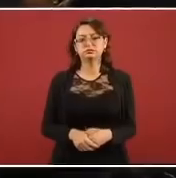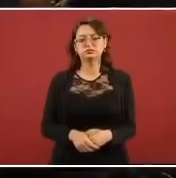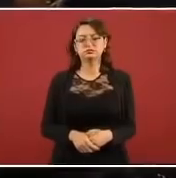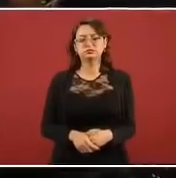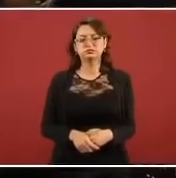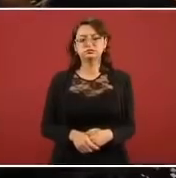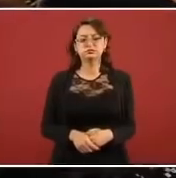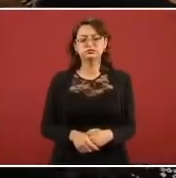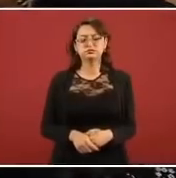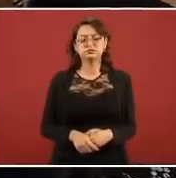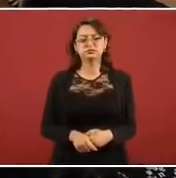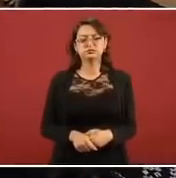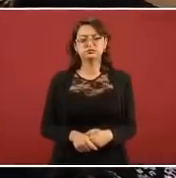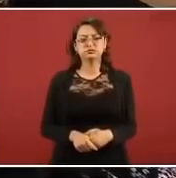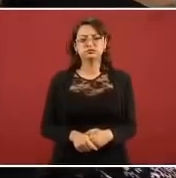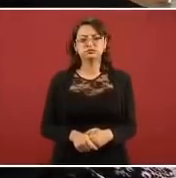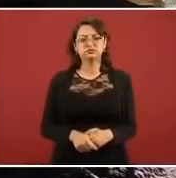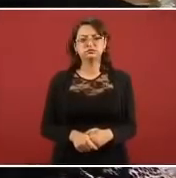ya no